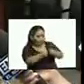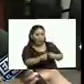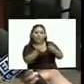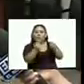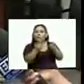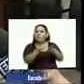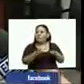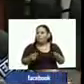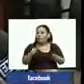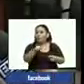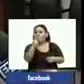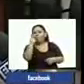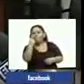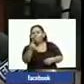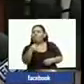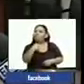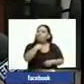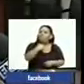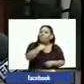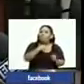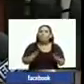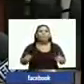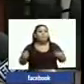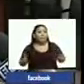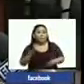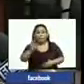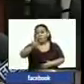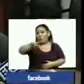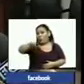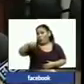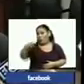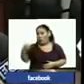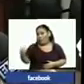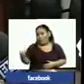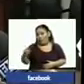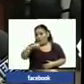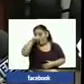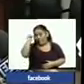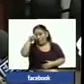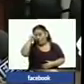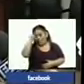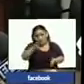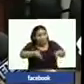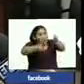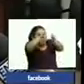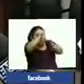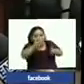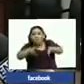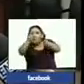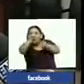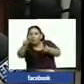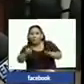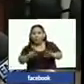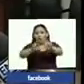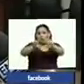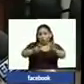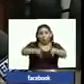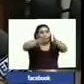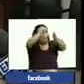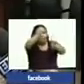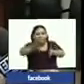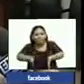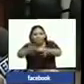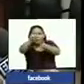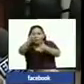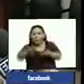vemos que es bien complicado ahorita son las 4 mil plazas que hemos encontrado en 8 instituciones, en 8 instituciones que